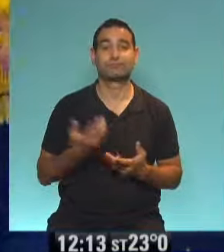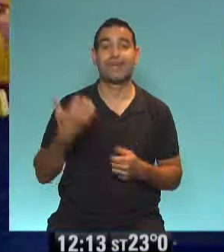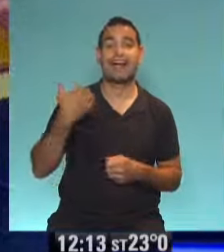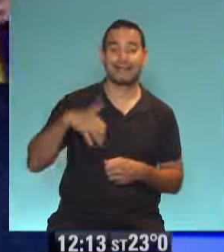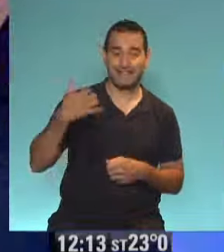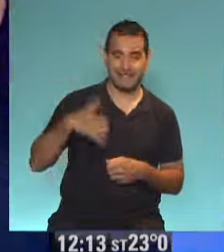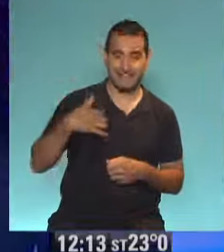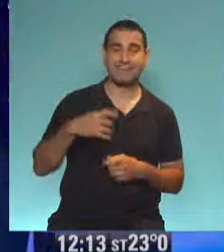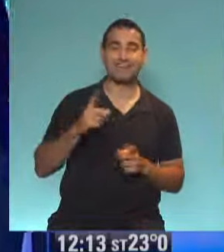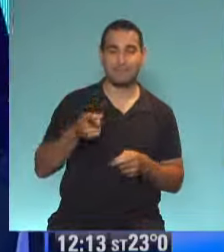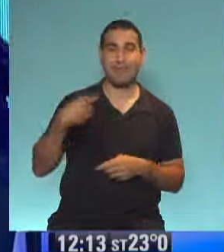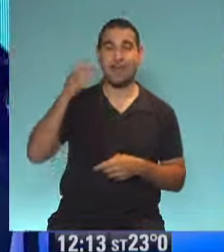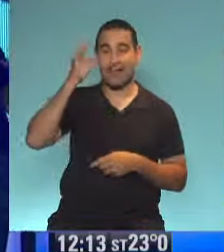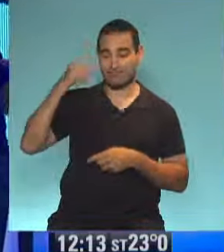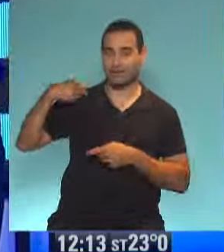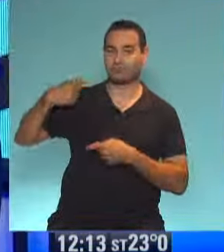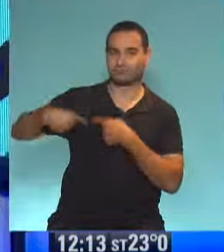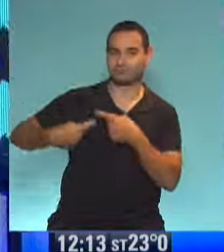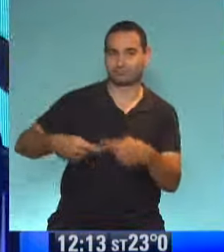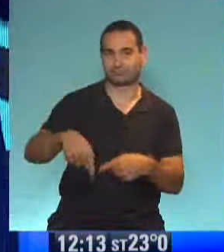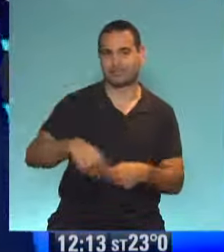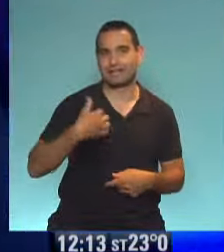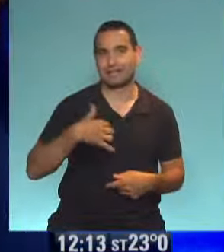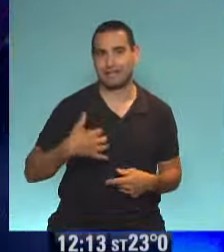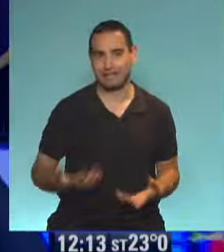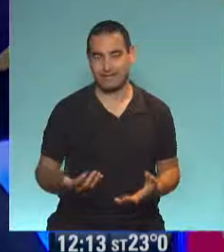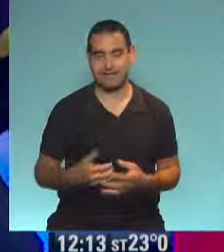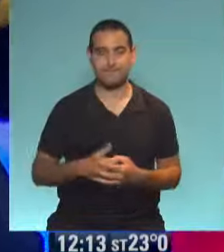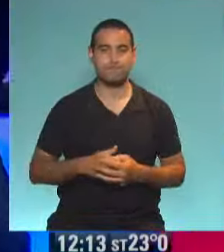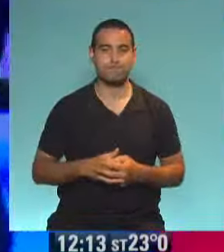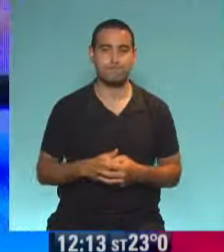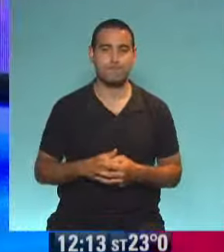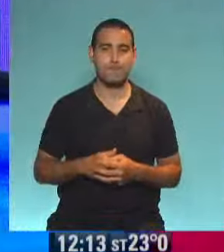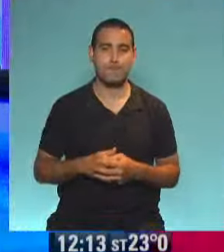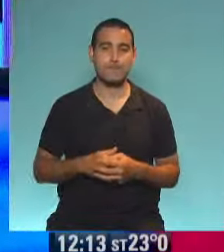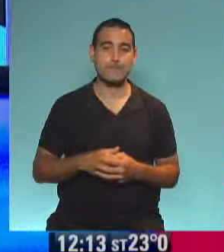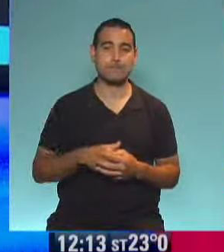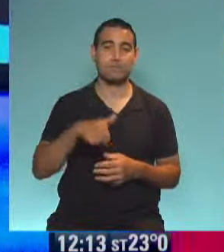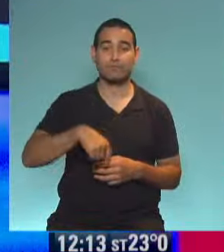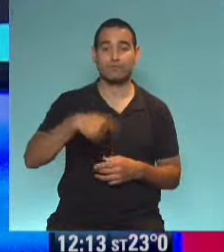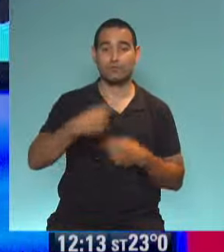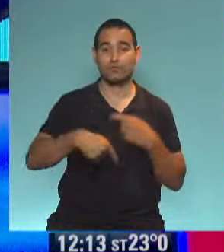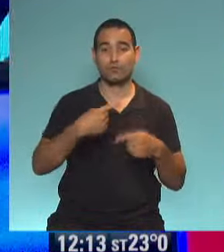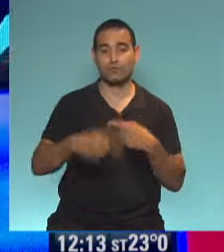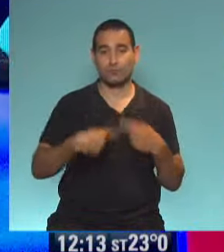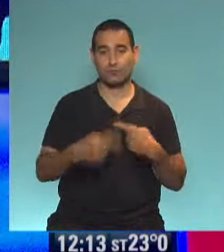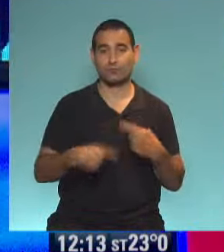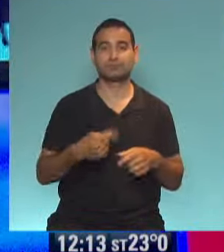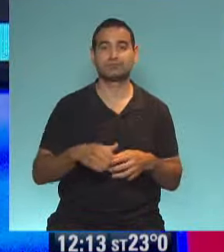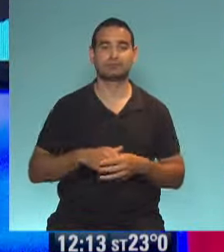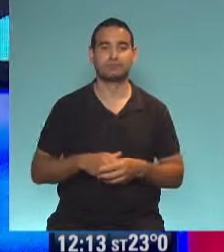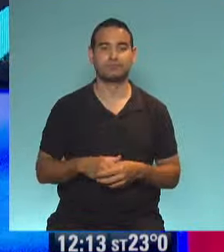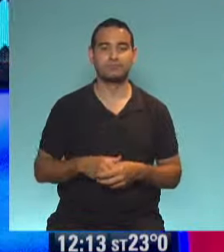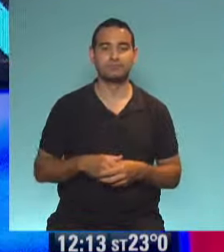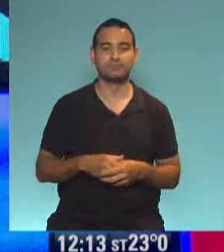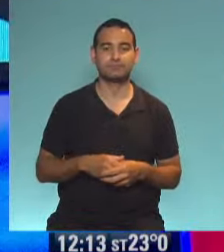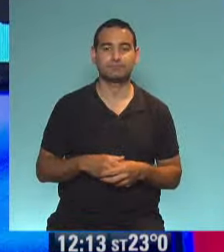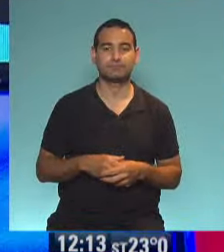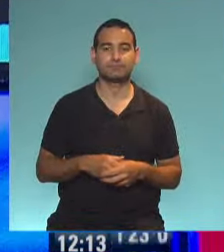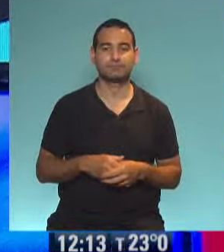Argentina también es afro. Y seguimos, aunque sea nuestro último día con el tema, pero este día tiene que